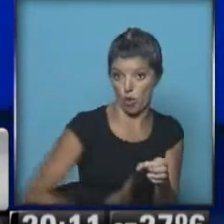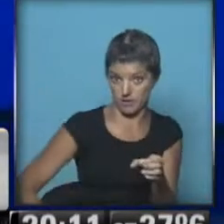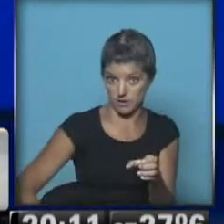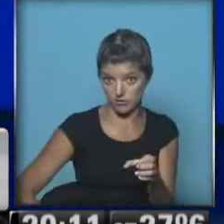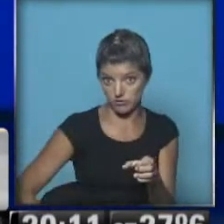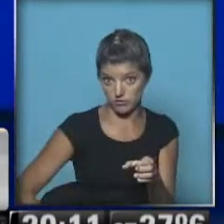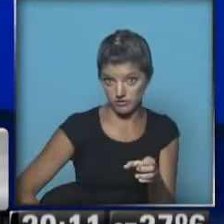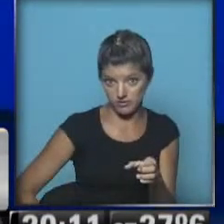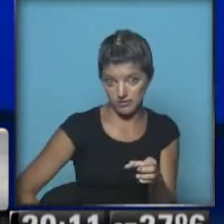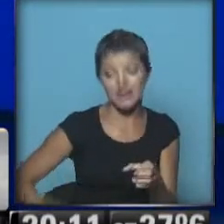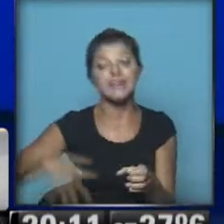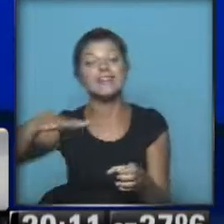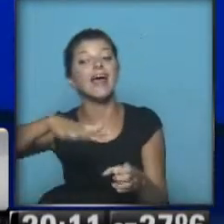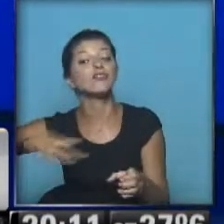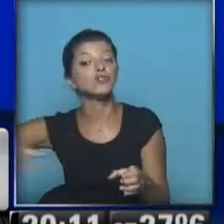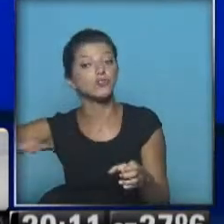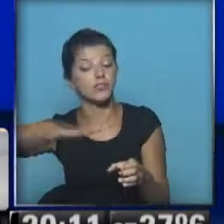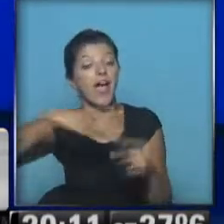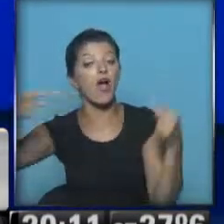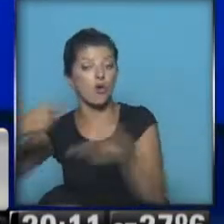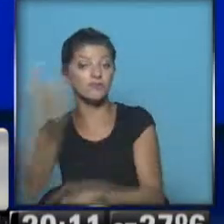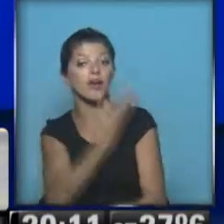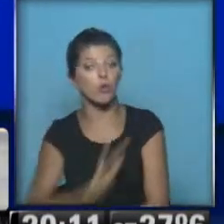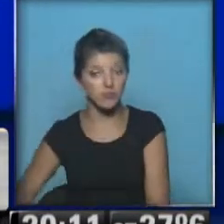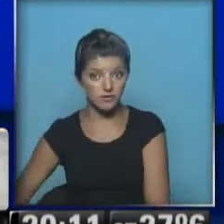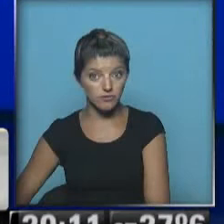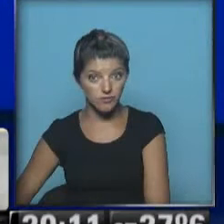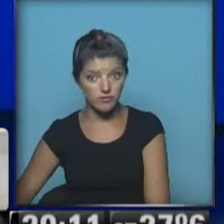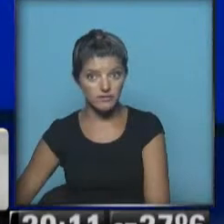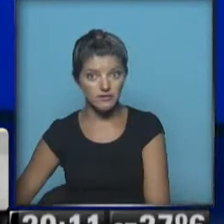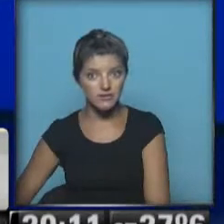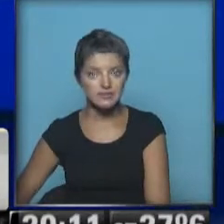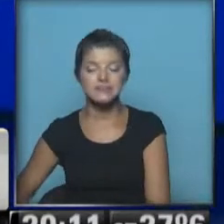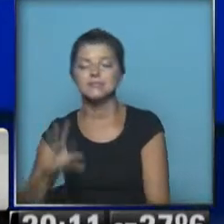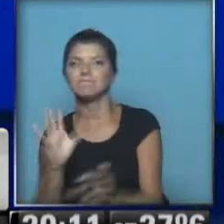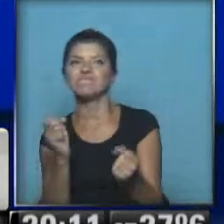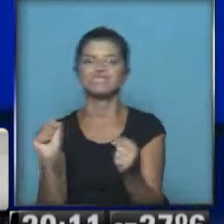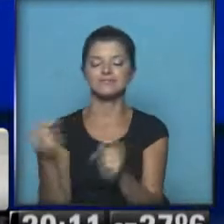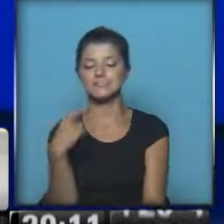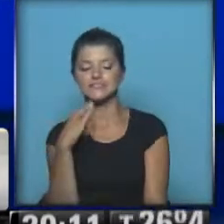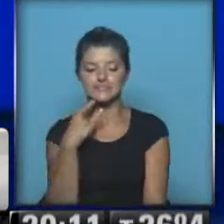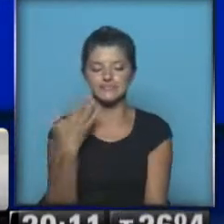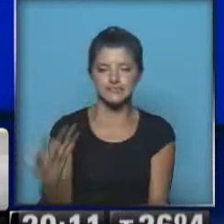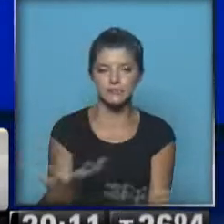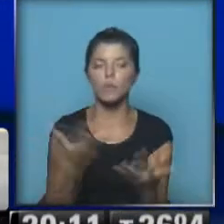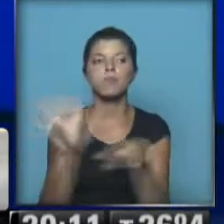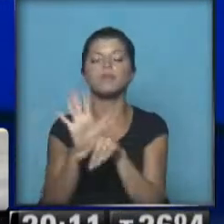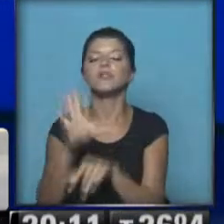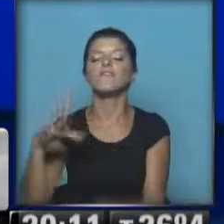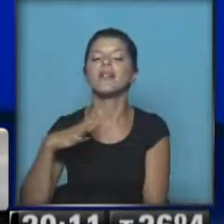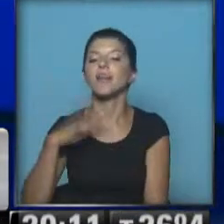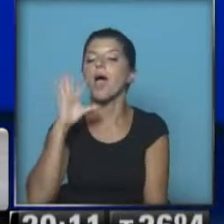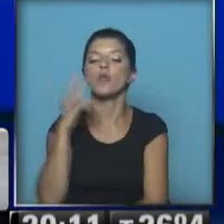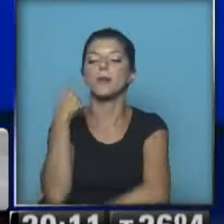en el universo de la sociedad, digamos, opositor, estaba muy tenido de desconfianza, de nihilismo, de una ausencia de